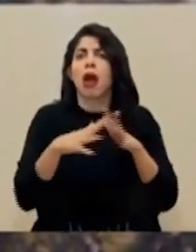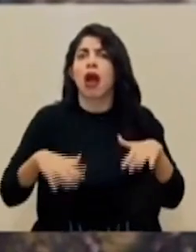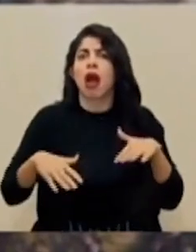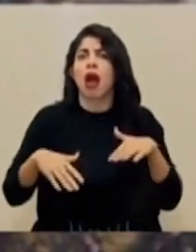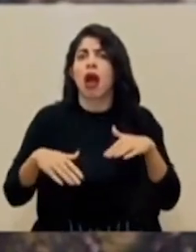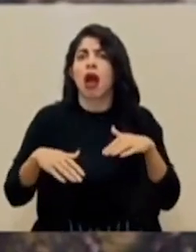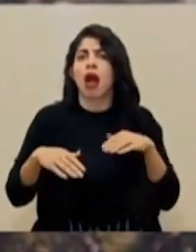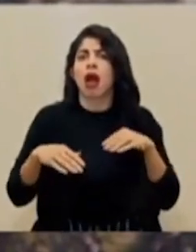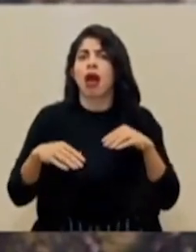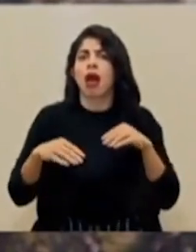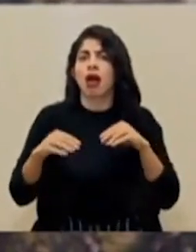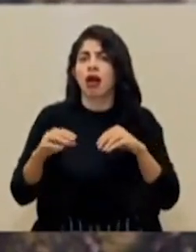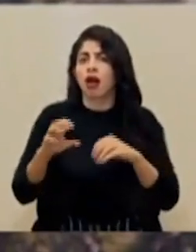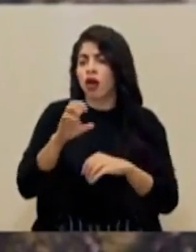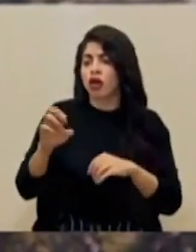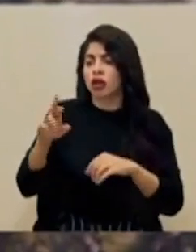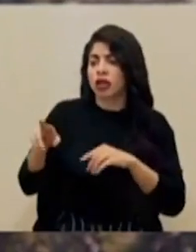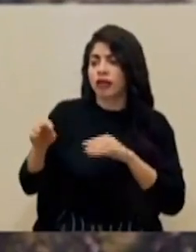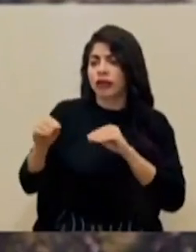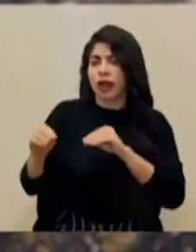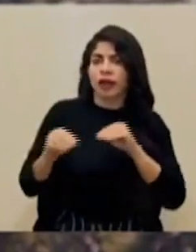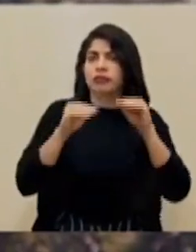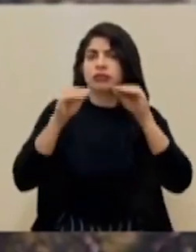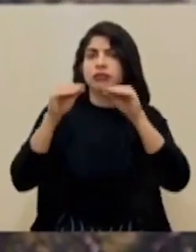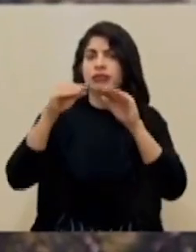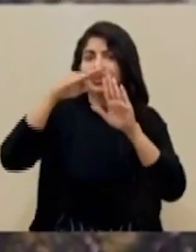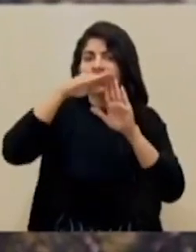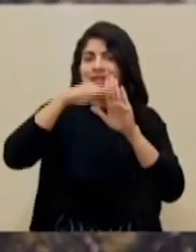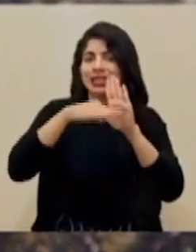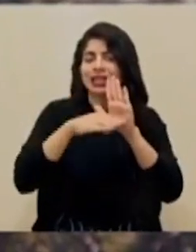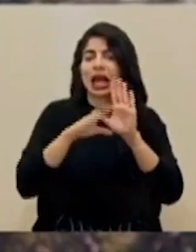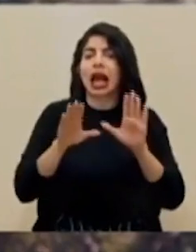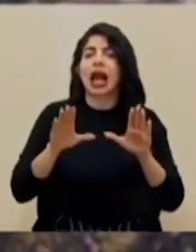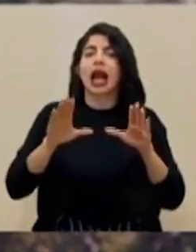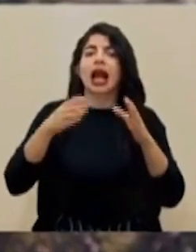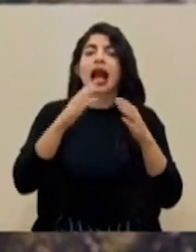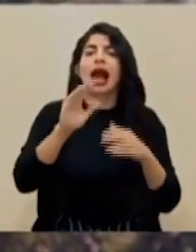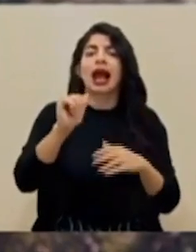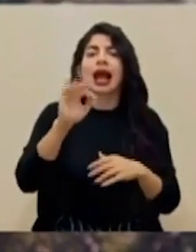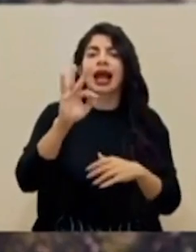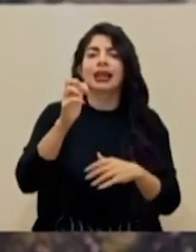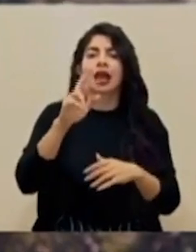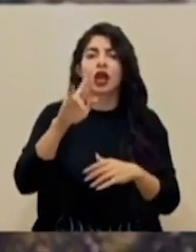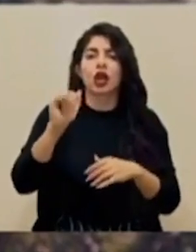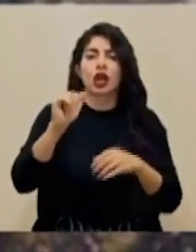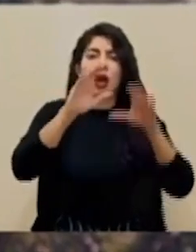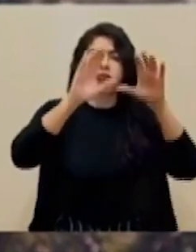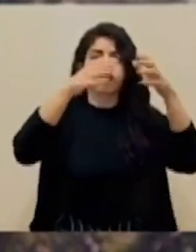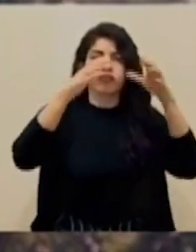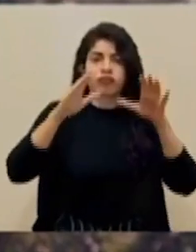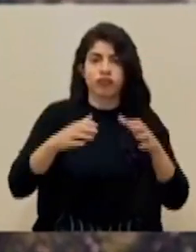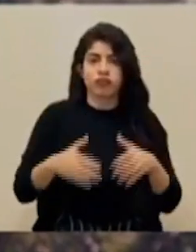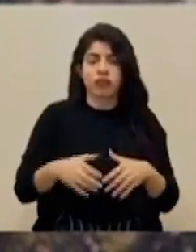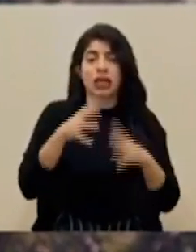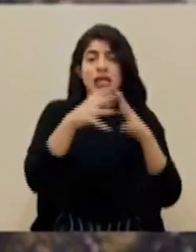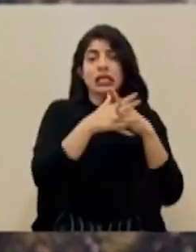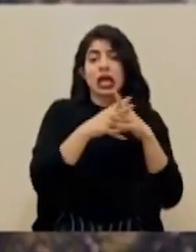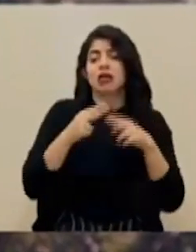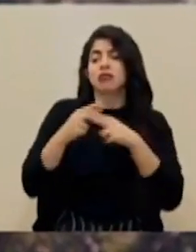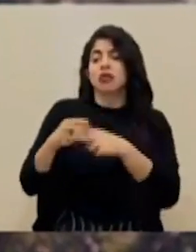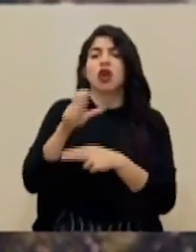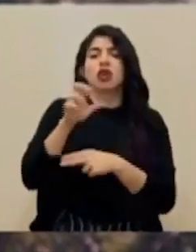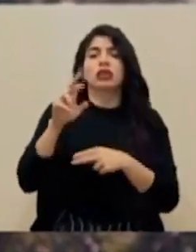no ha recobrado el país esa categoría, la categoría superior. ¿Cuál es el nivel